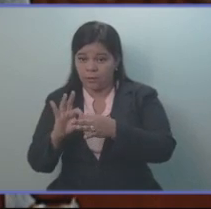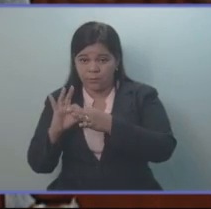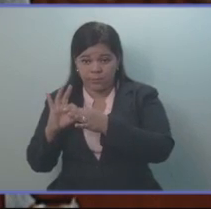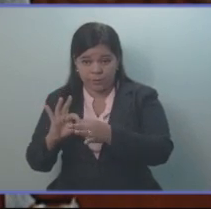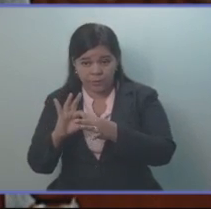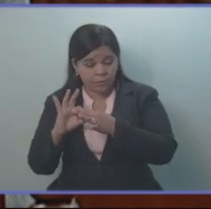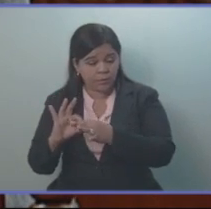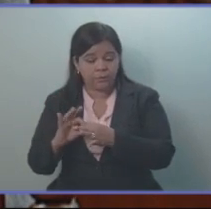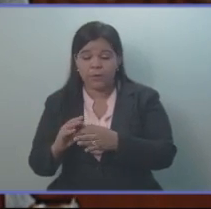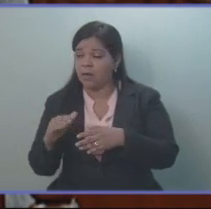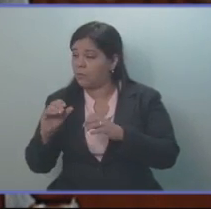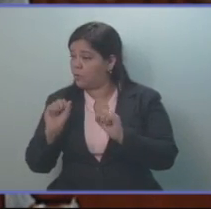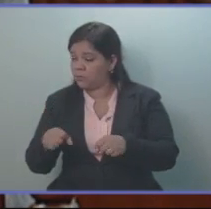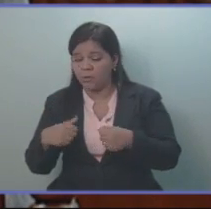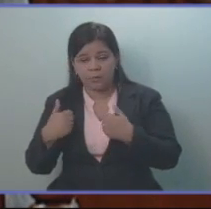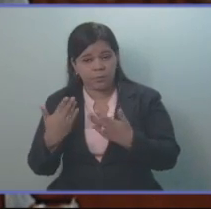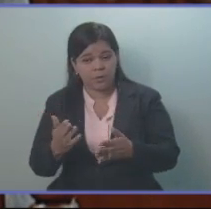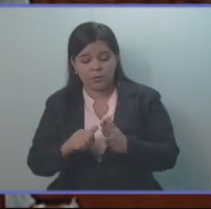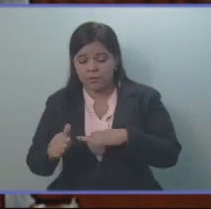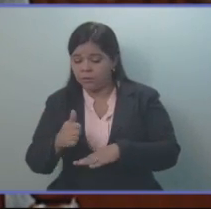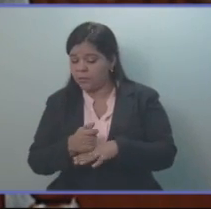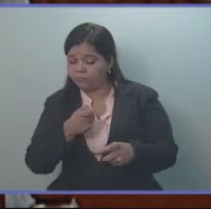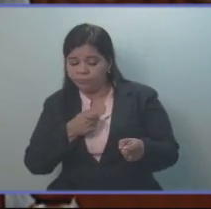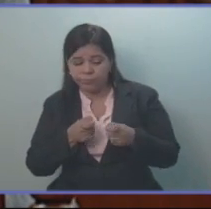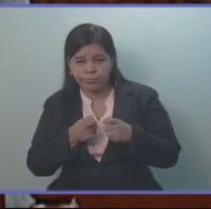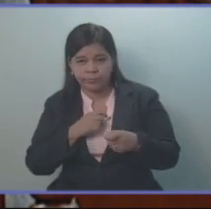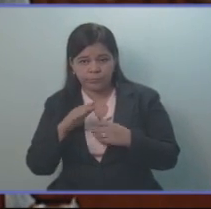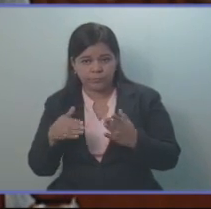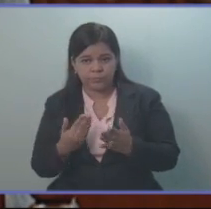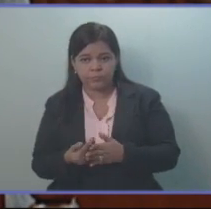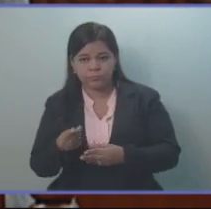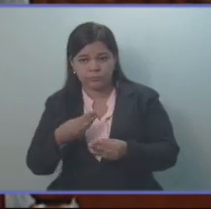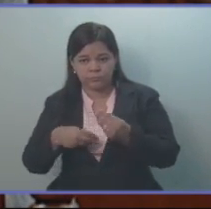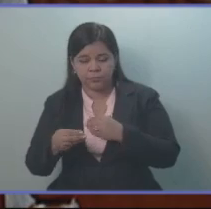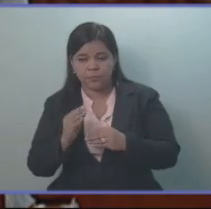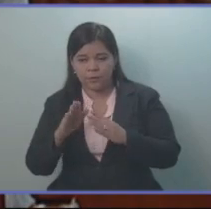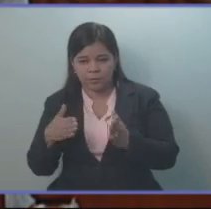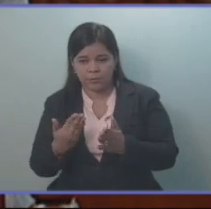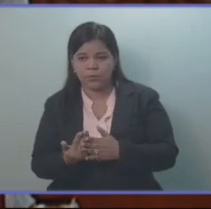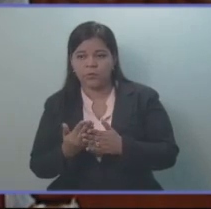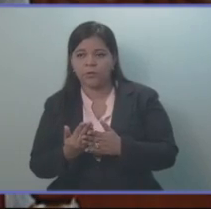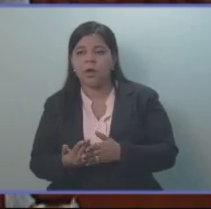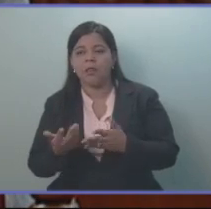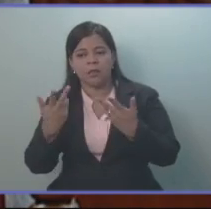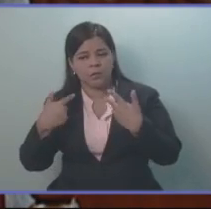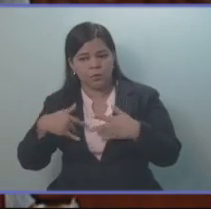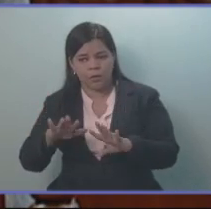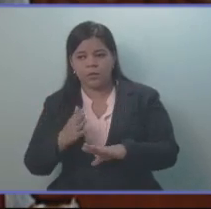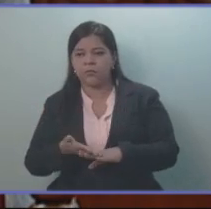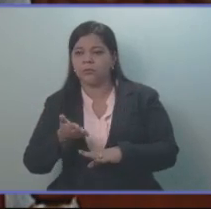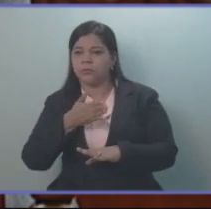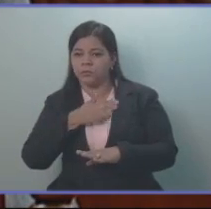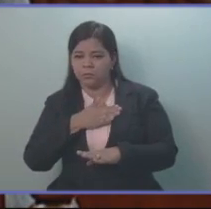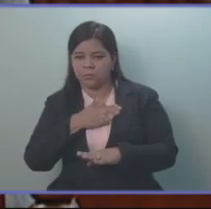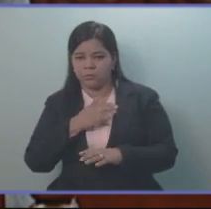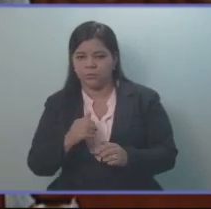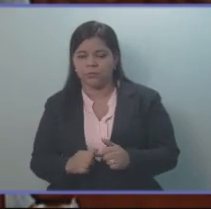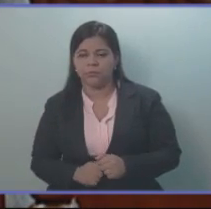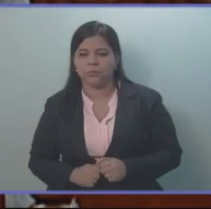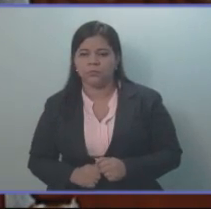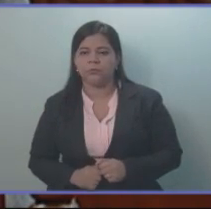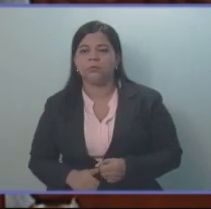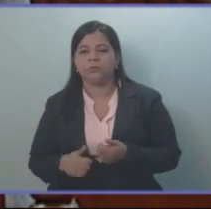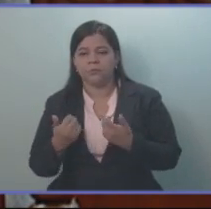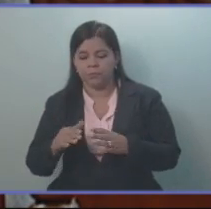dado en administración y o transferido a otras personas o instituciones de la naturaleza que fueren, incluyendo